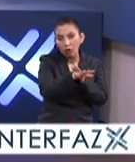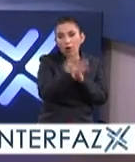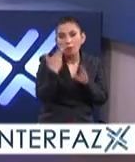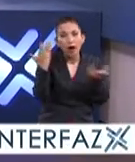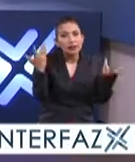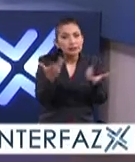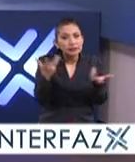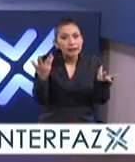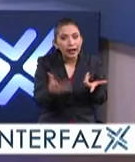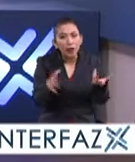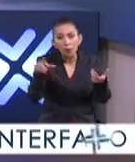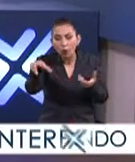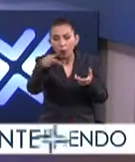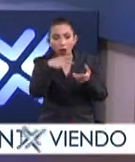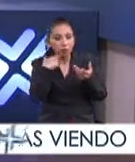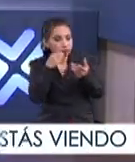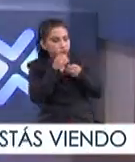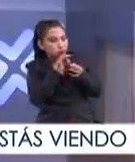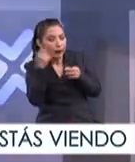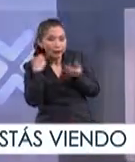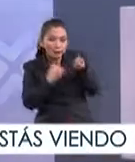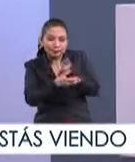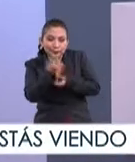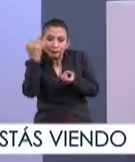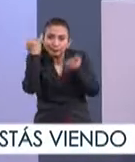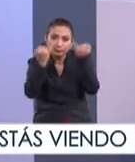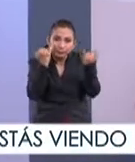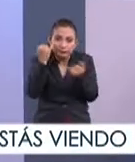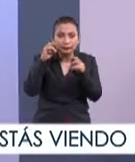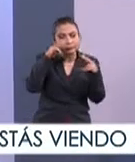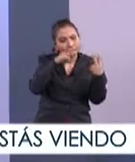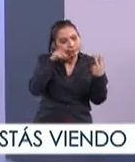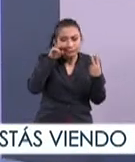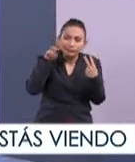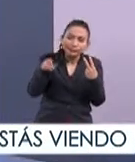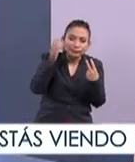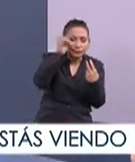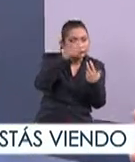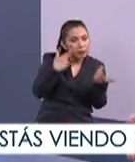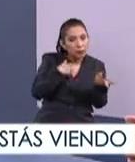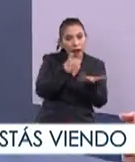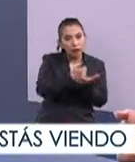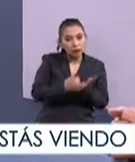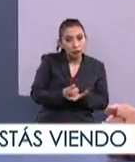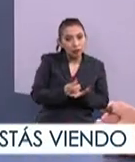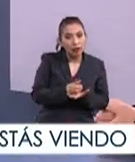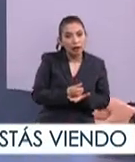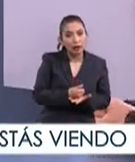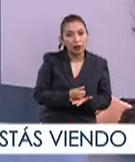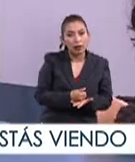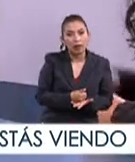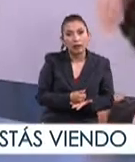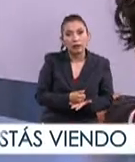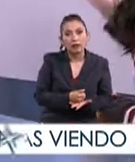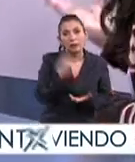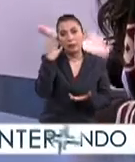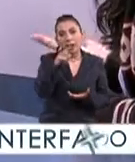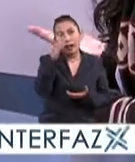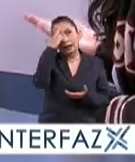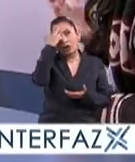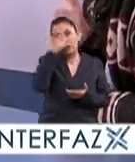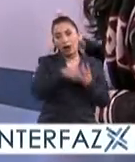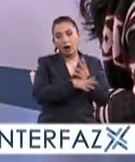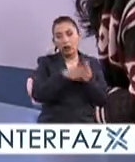ir generando esos espacios justo de intercambio, de diálogo, de miradas que nos puedan ayudar a